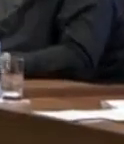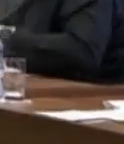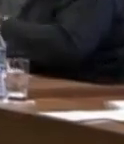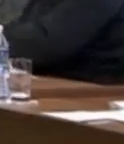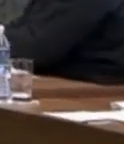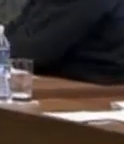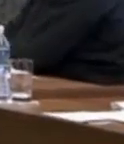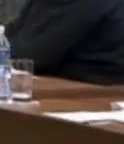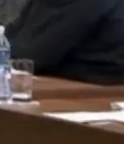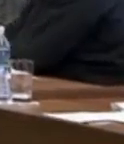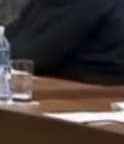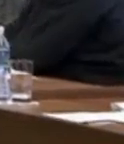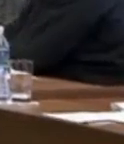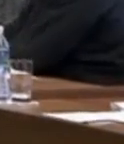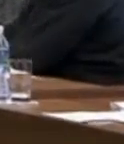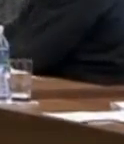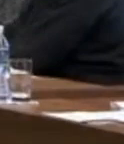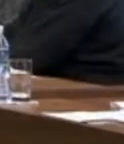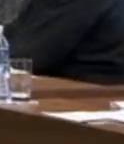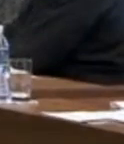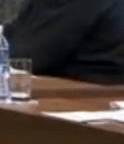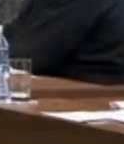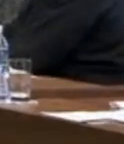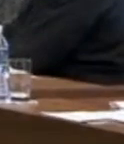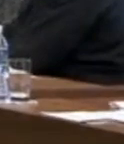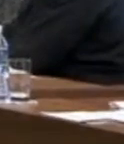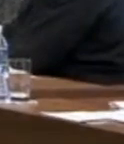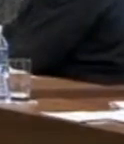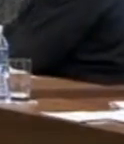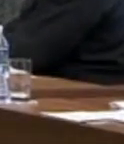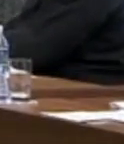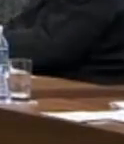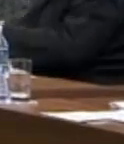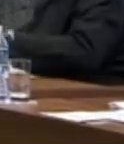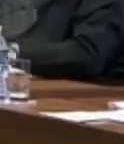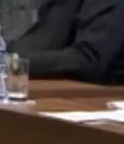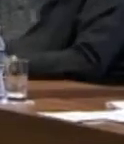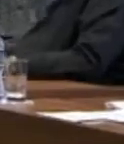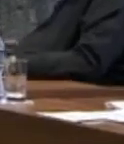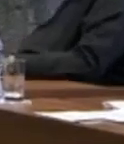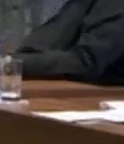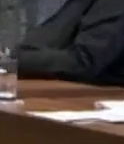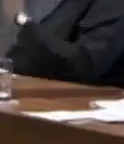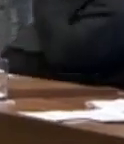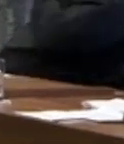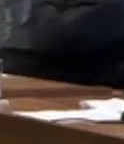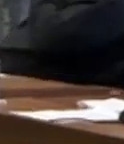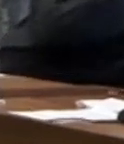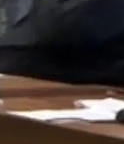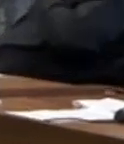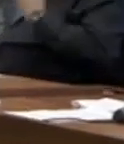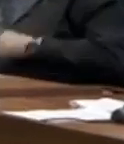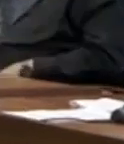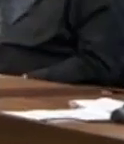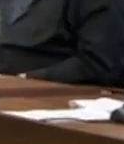Ya salieron con que en Cuba reprimimos, con que en Cuba asesinamos. ¿Dónde están los asesinatos cubanos? ¿Dónde está la represión